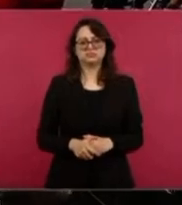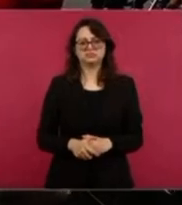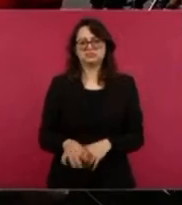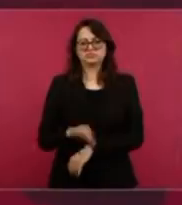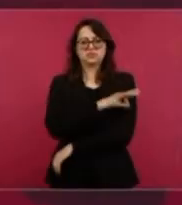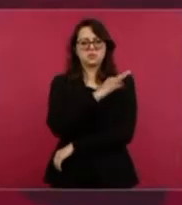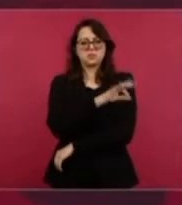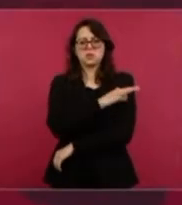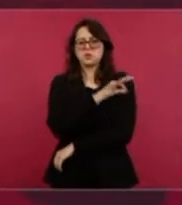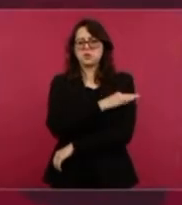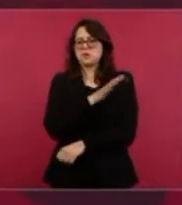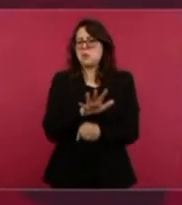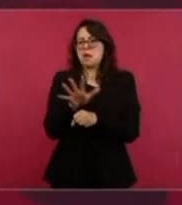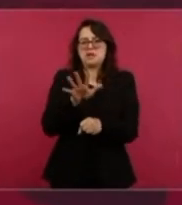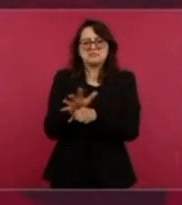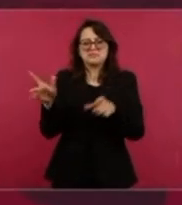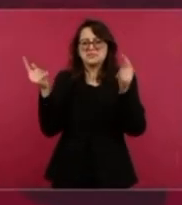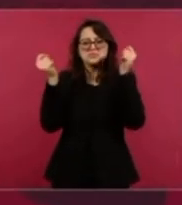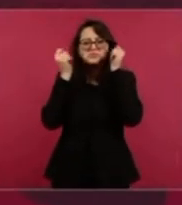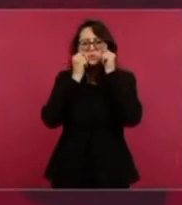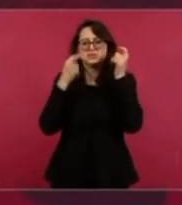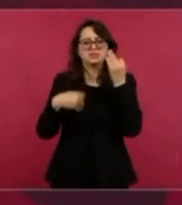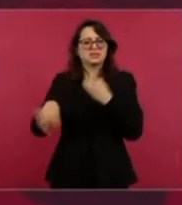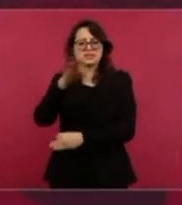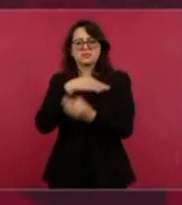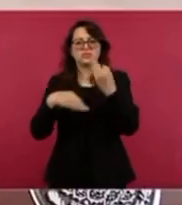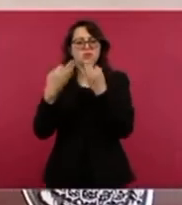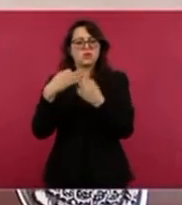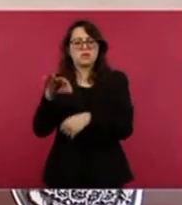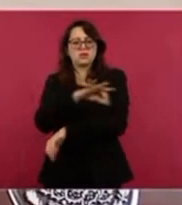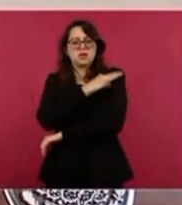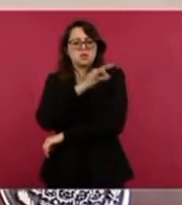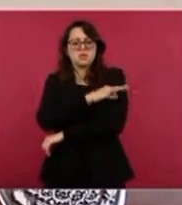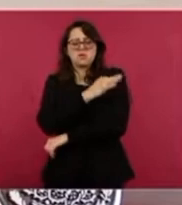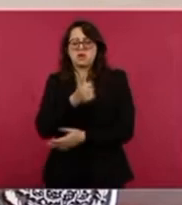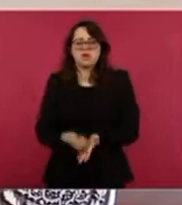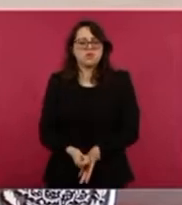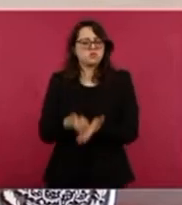aplicando, cualquiera, son buenas.